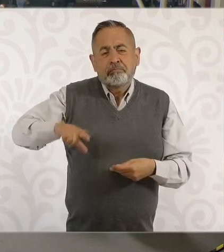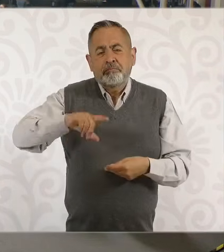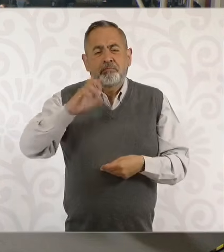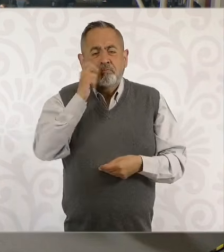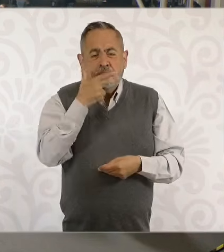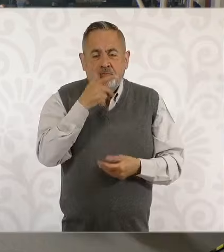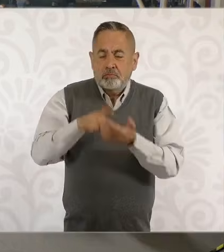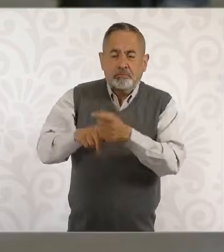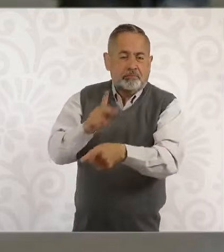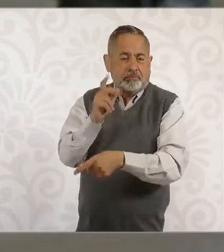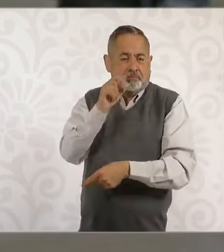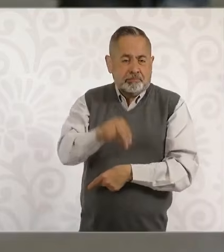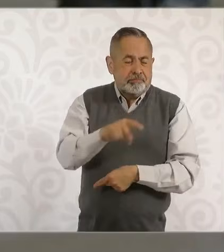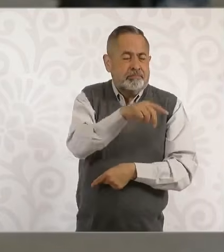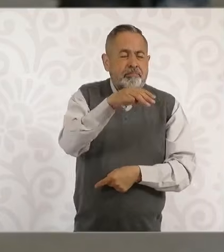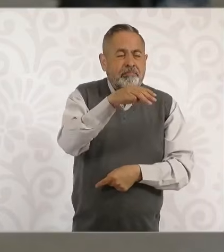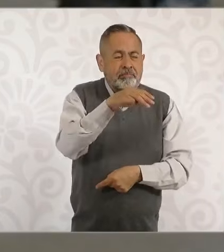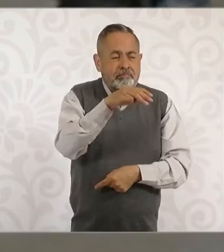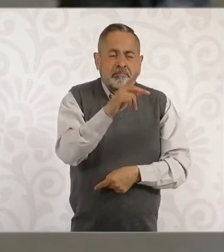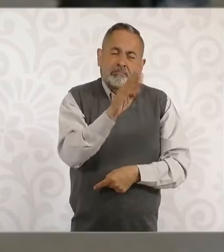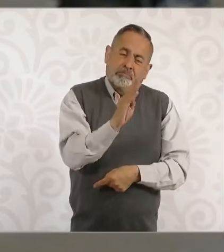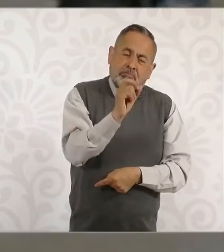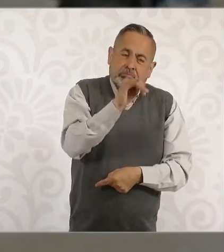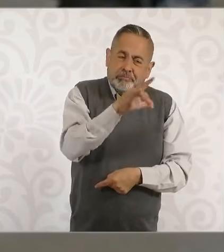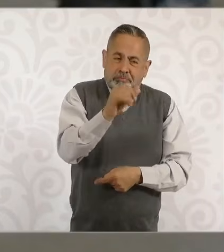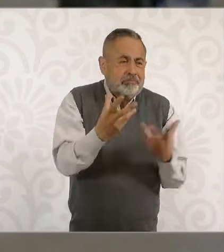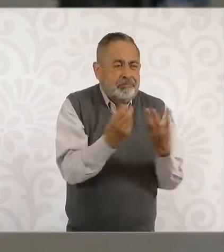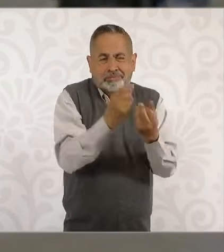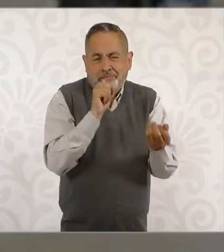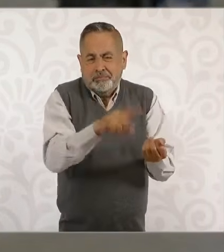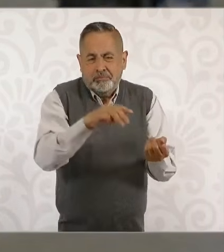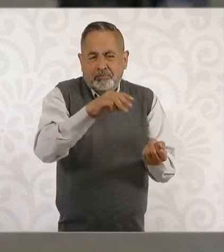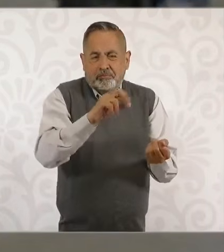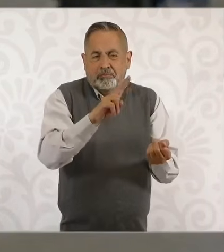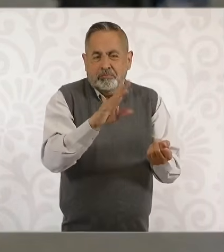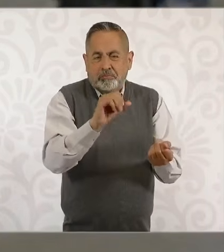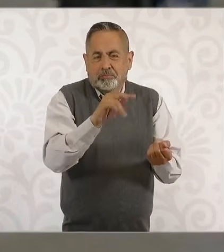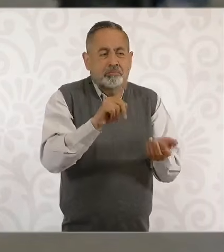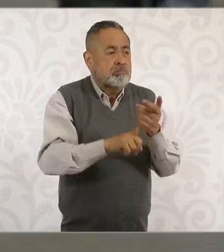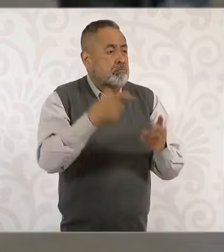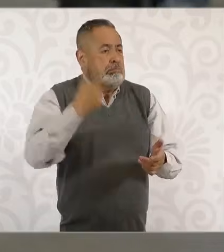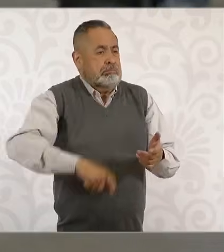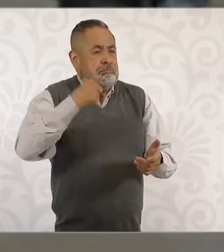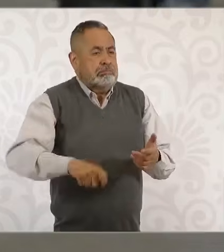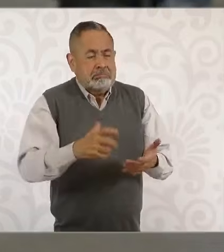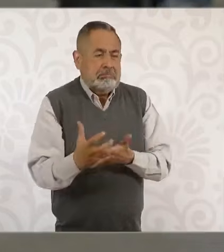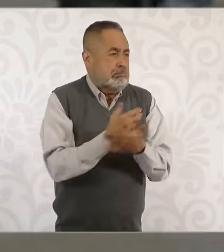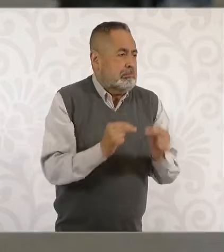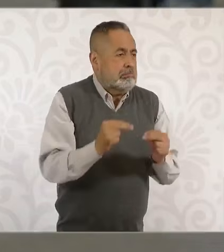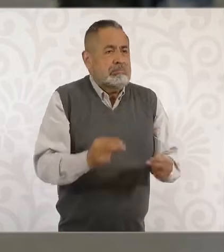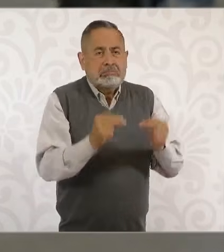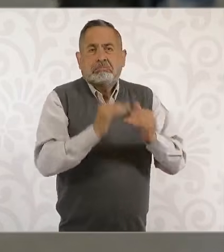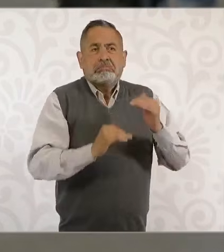panista Marco Bonillo, también del grupo de Maru Campos, para desarrollar proyectos en zonas residenciales de alto valor. La pregunta